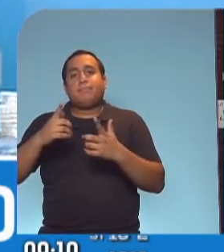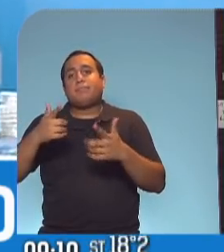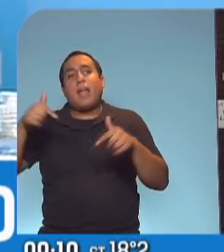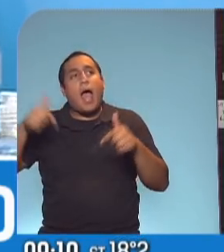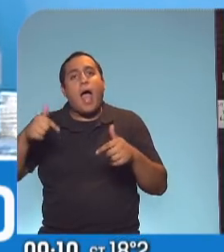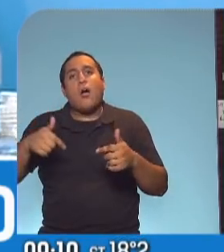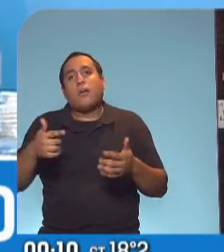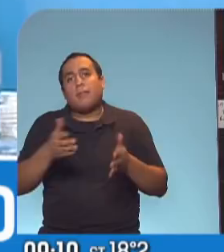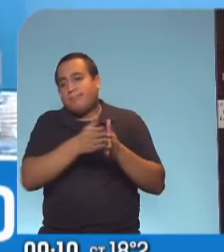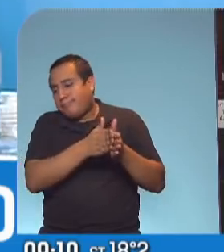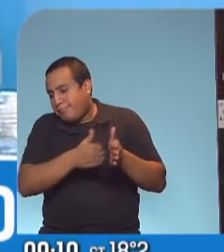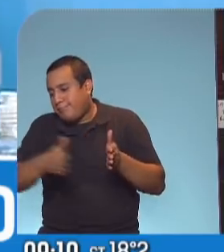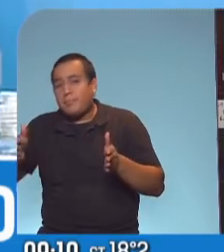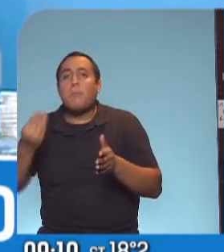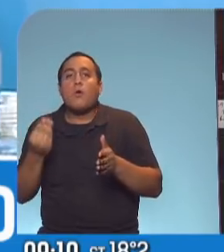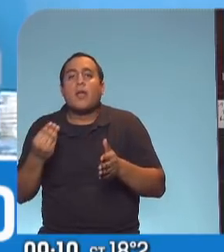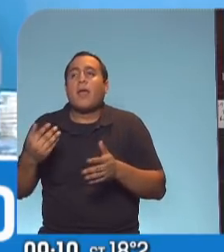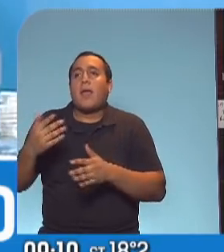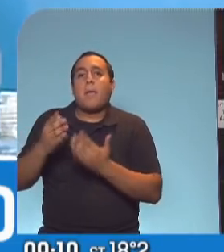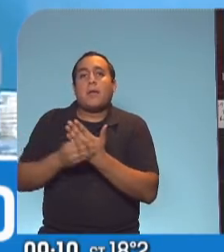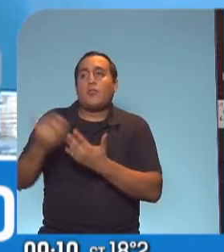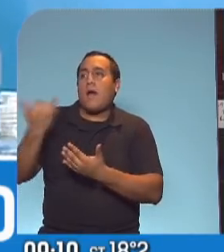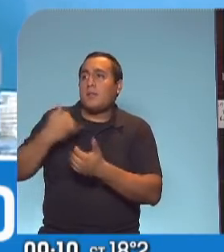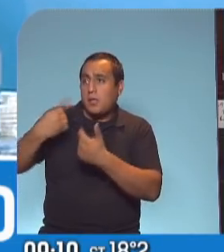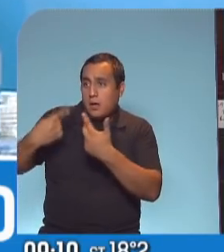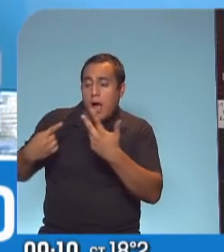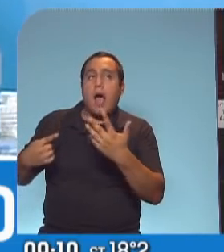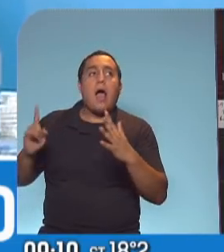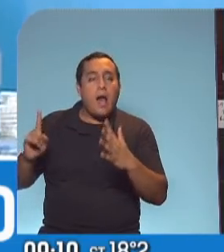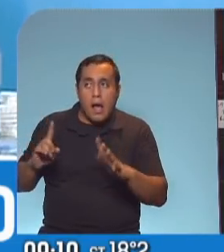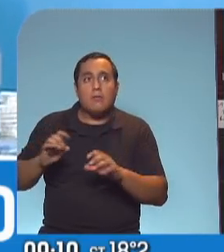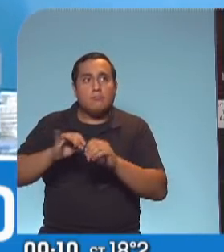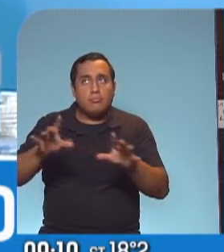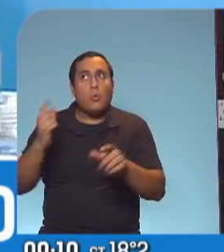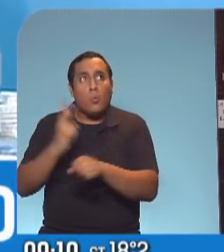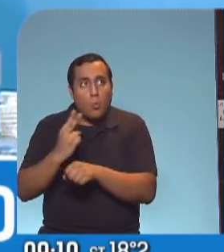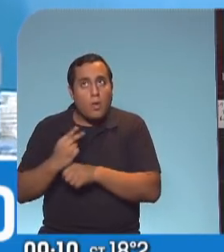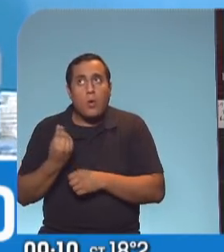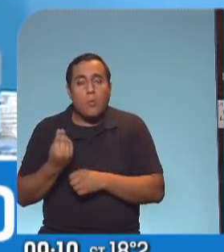esta transición de las recomendaciones en esta pandemia. Volvemos a